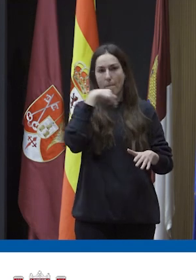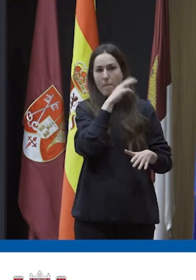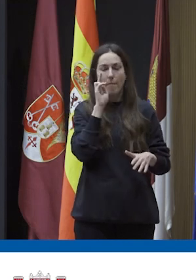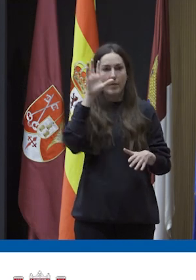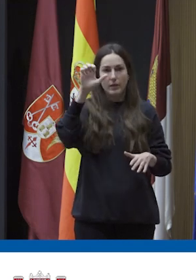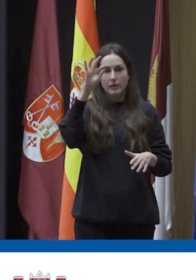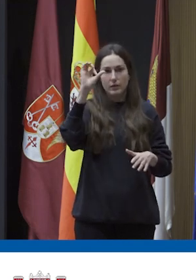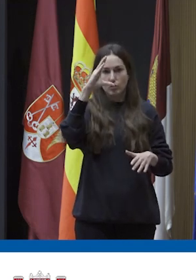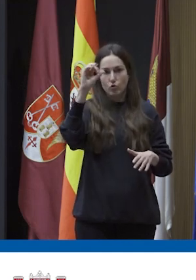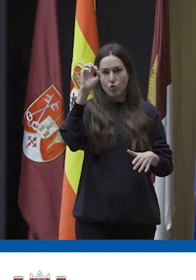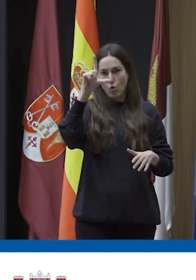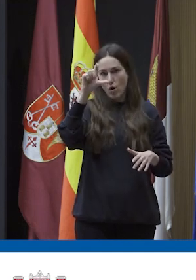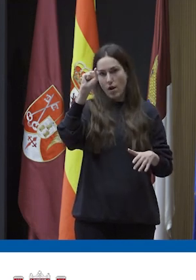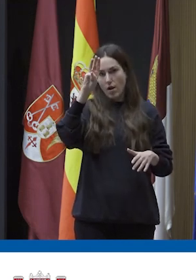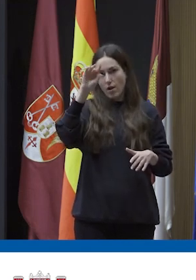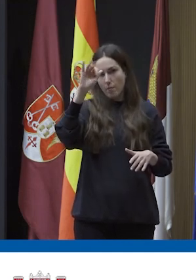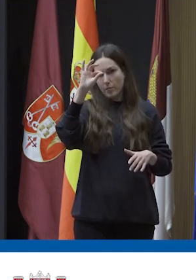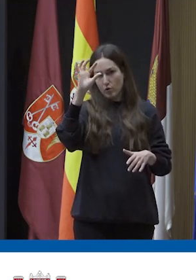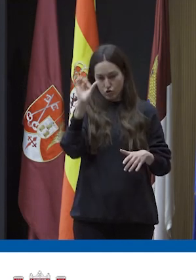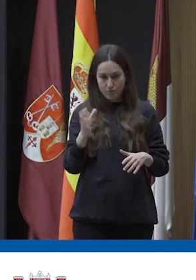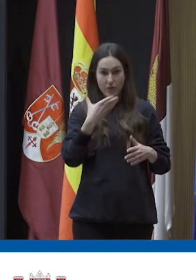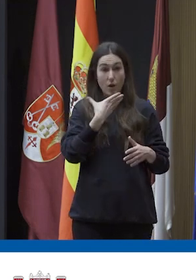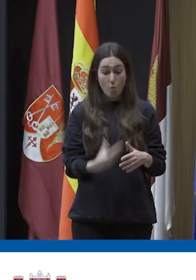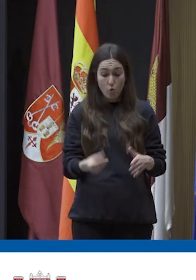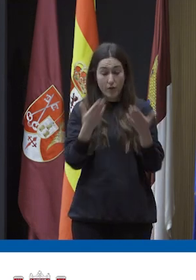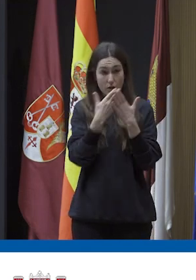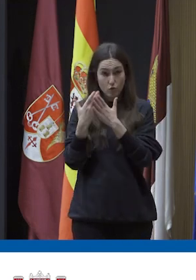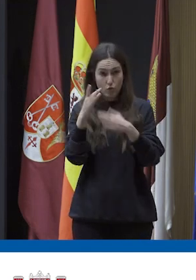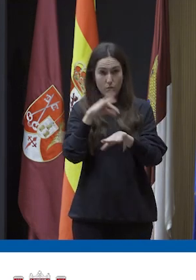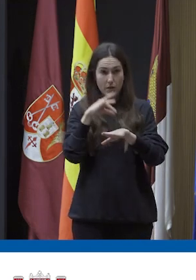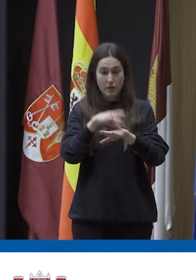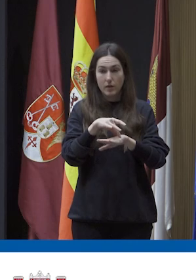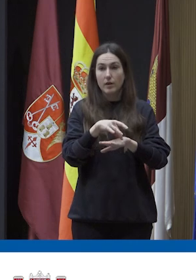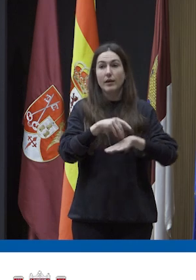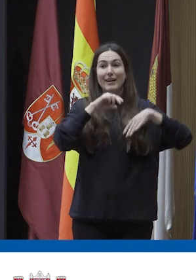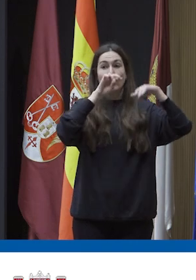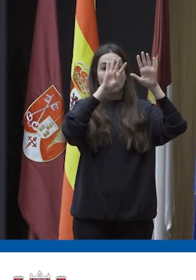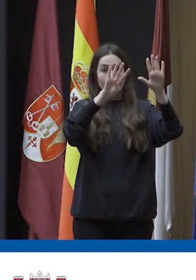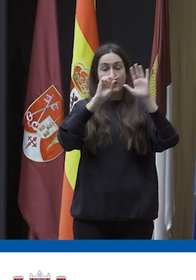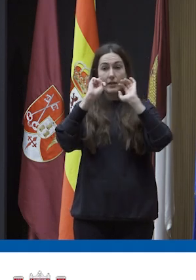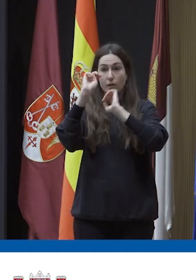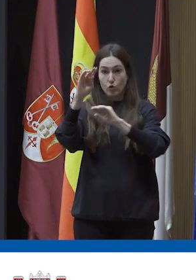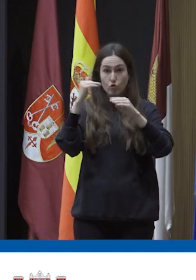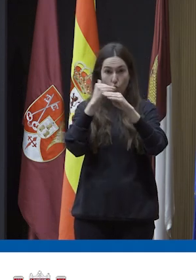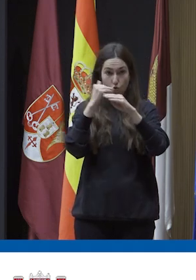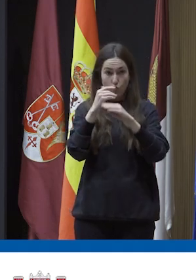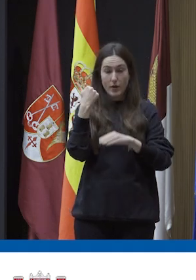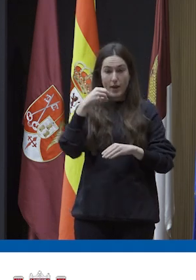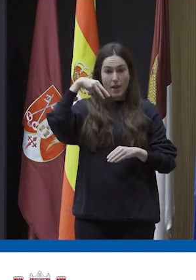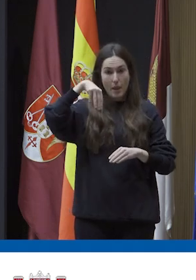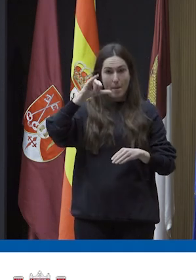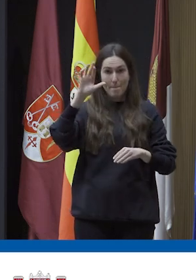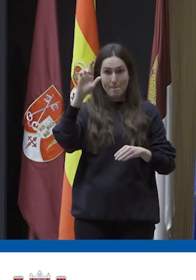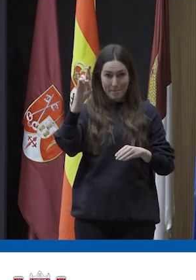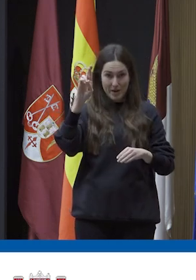licenciado en Medicina por la Facultad de Murcia. En octubre de 1992 realizó la prueba